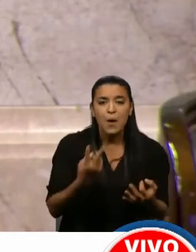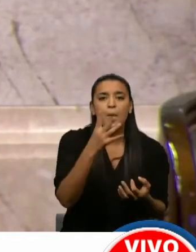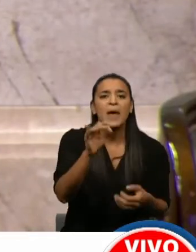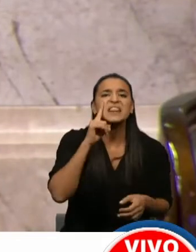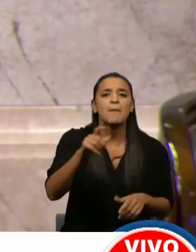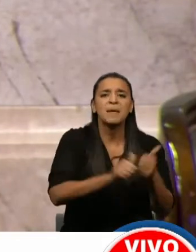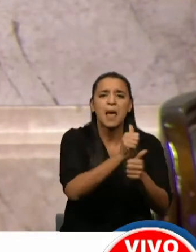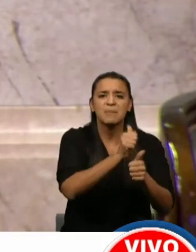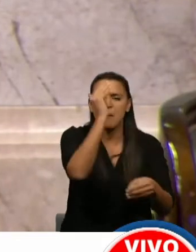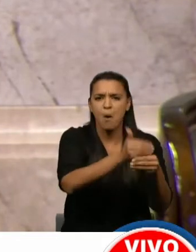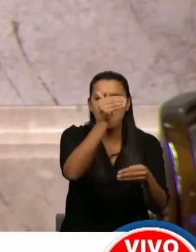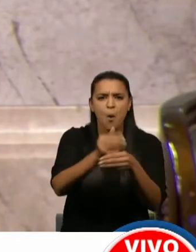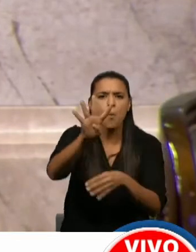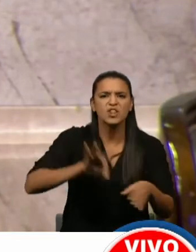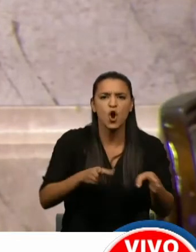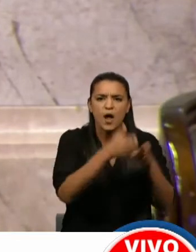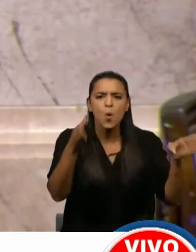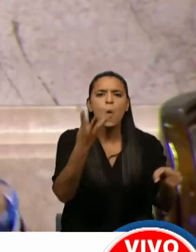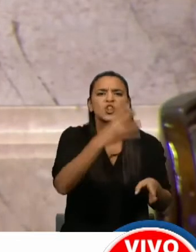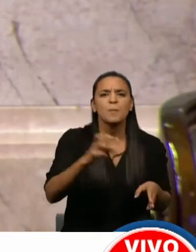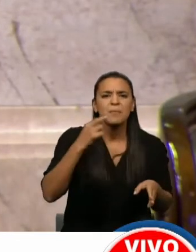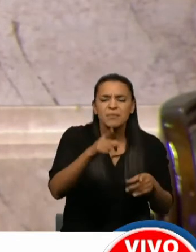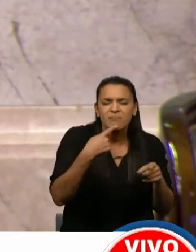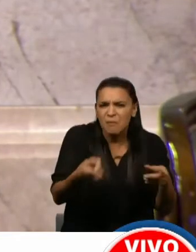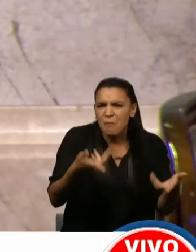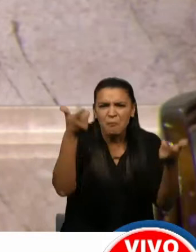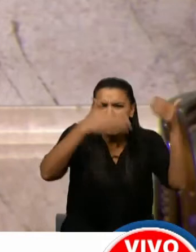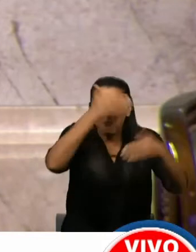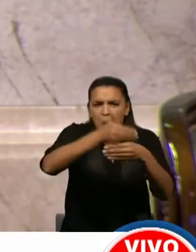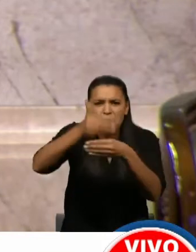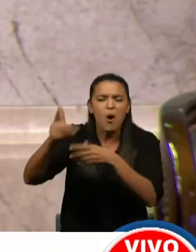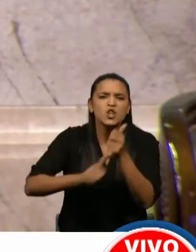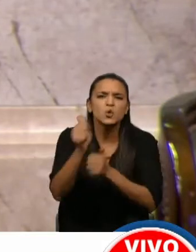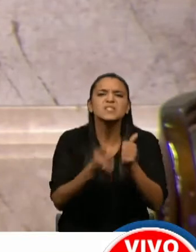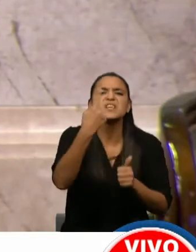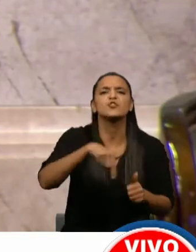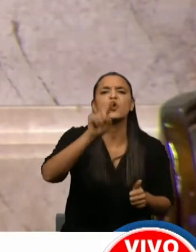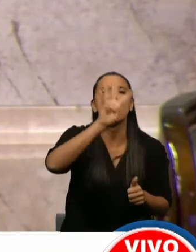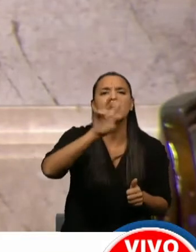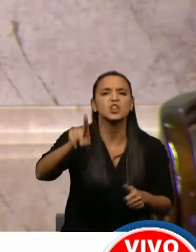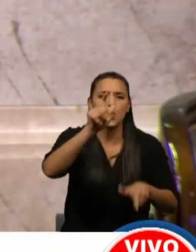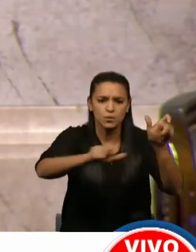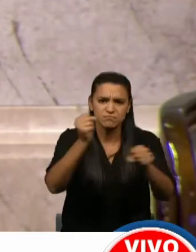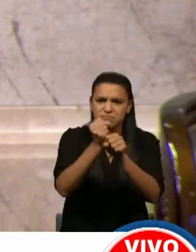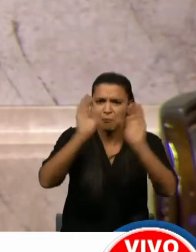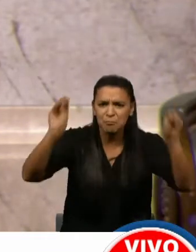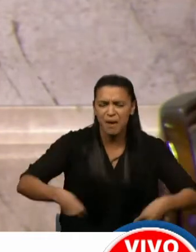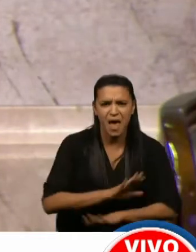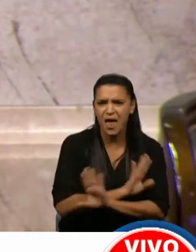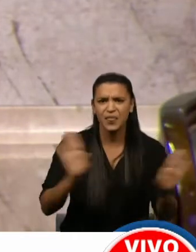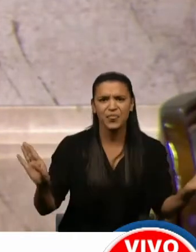20.000 empresas en 4 años, 4.229 empresas industriales. En la industria se perdieron más de 141.000 empleos registrados en el sector